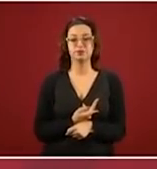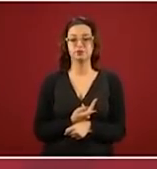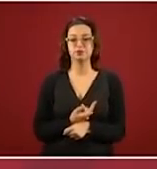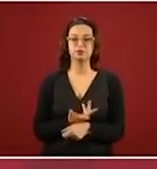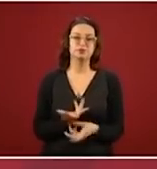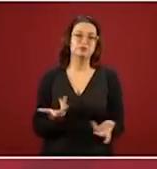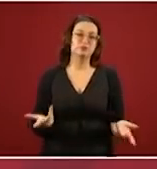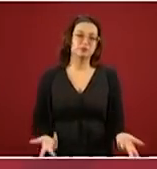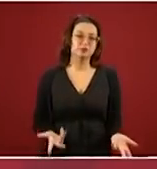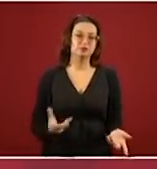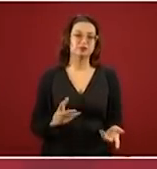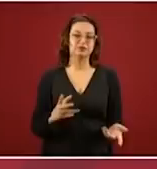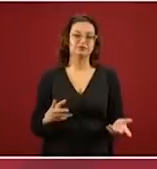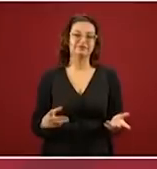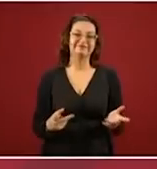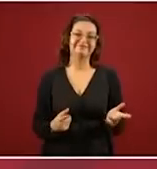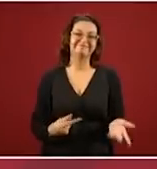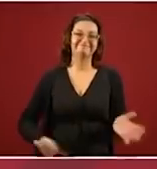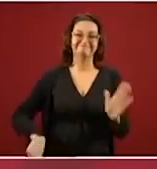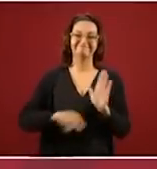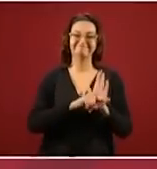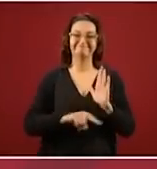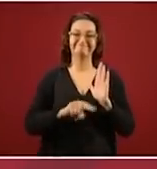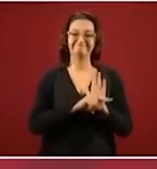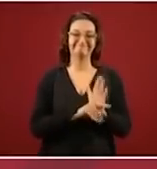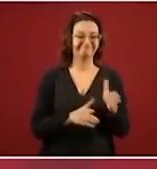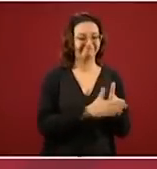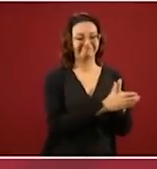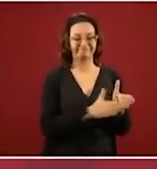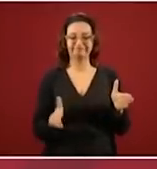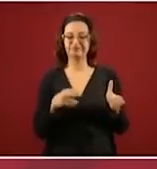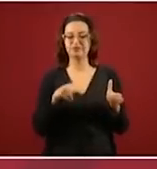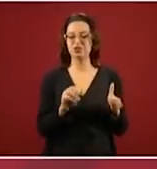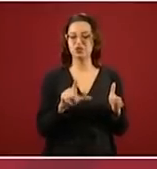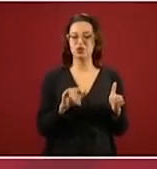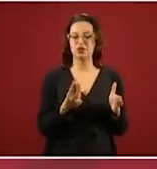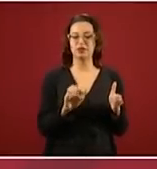negativos del modelo neoliberal